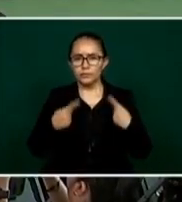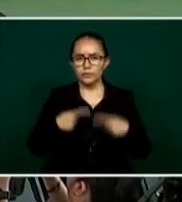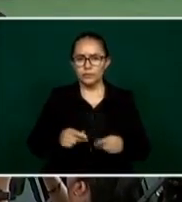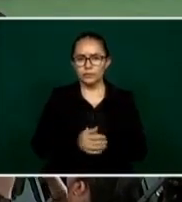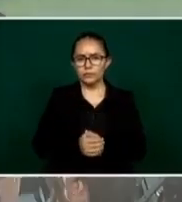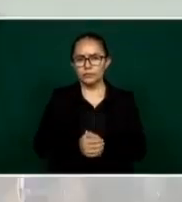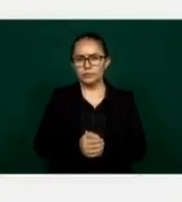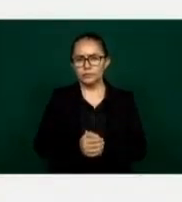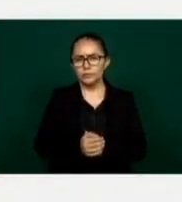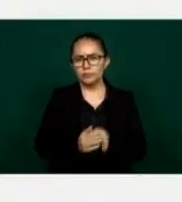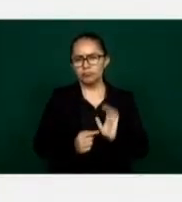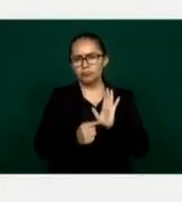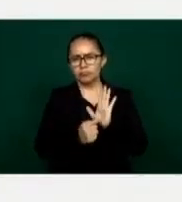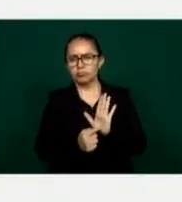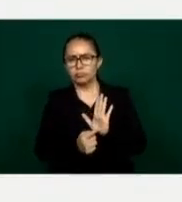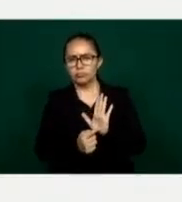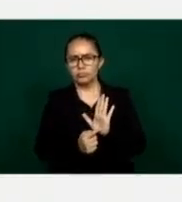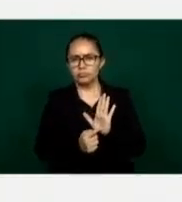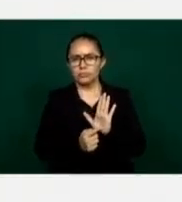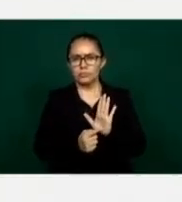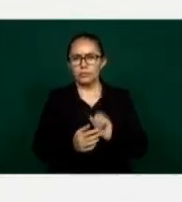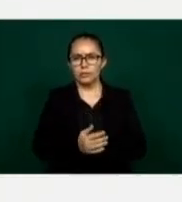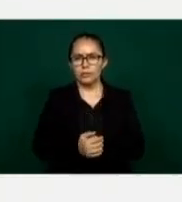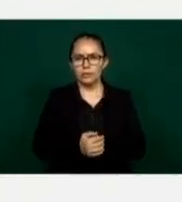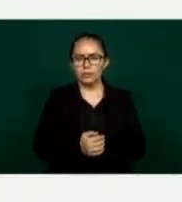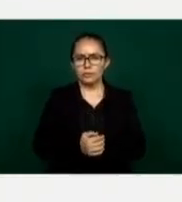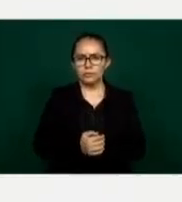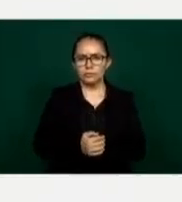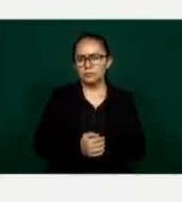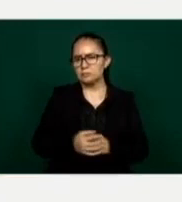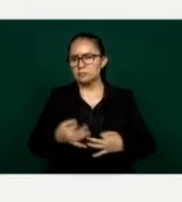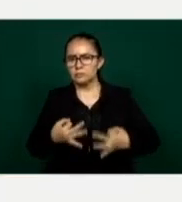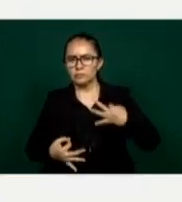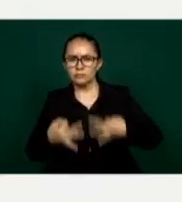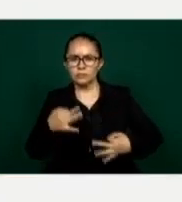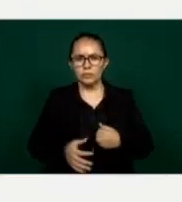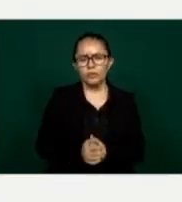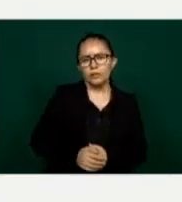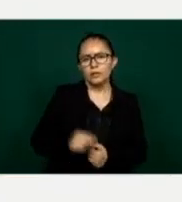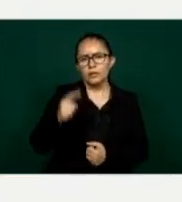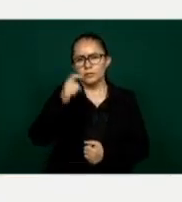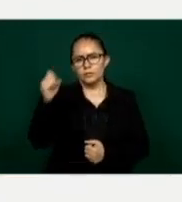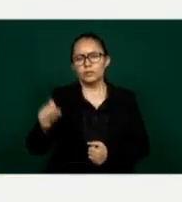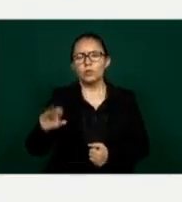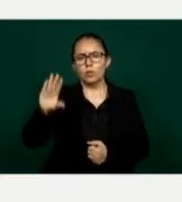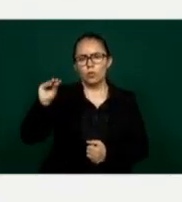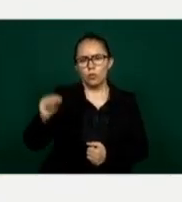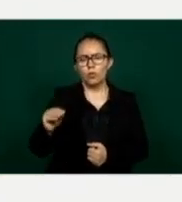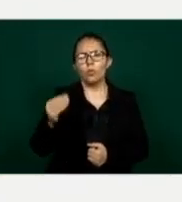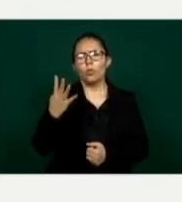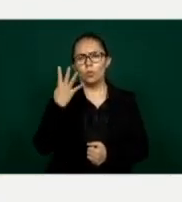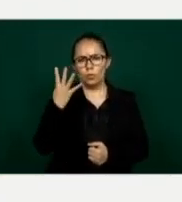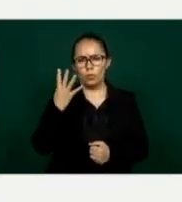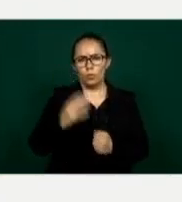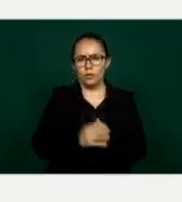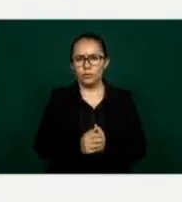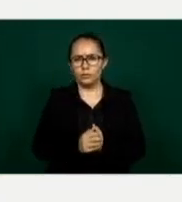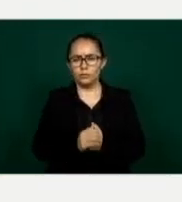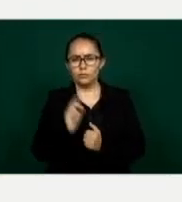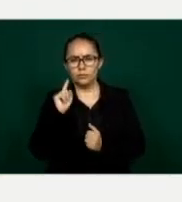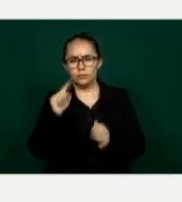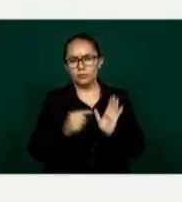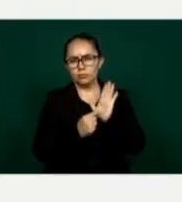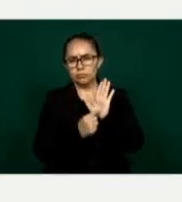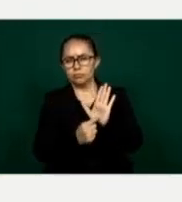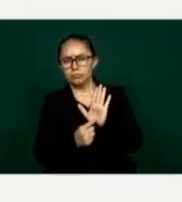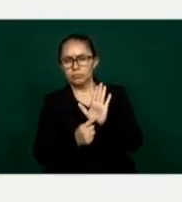puestas a disposición de las autoridades ministeriales, 194. Ahí se han hecho aseguramientos de